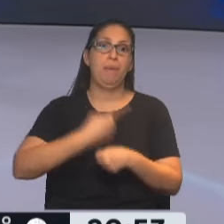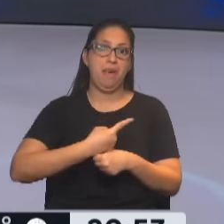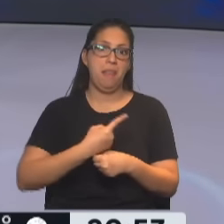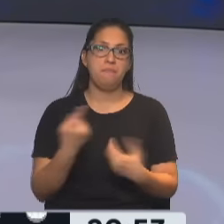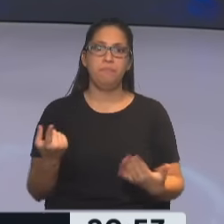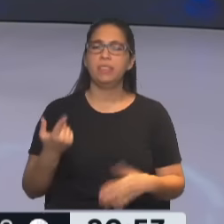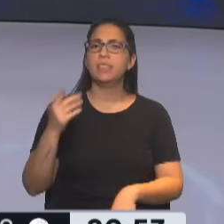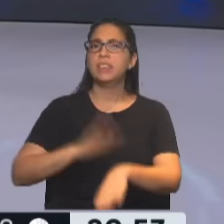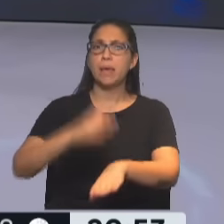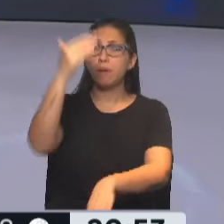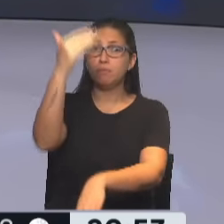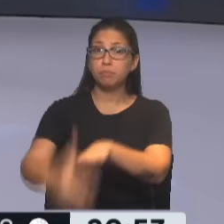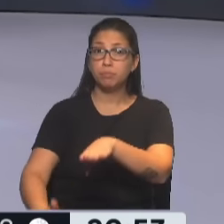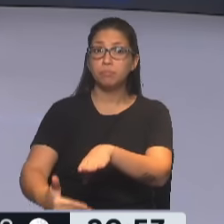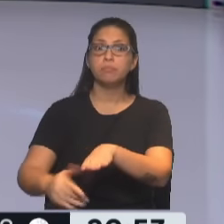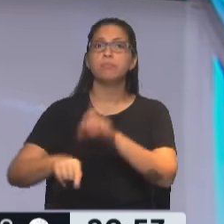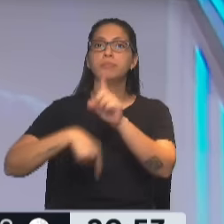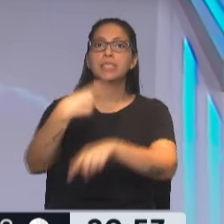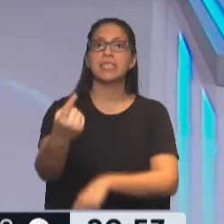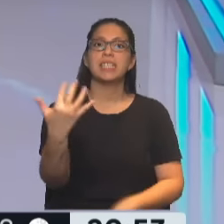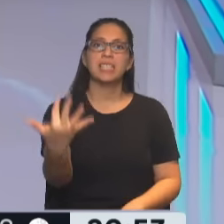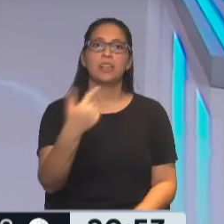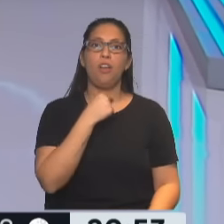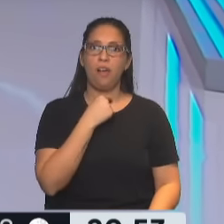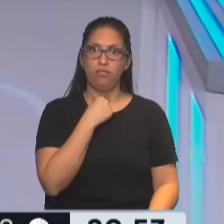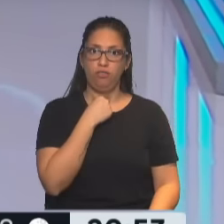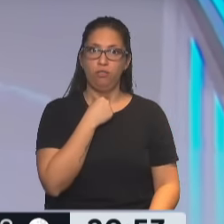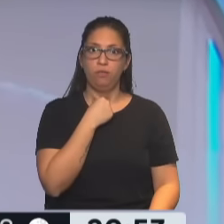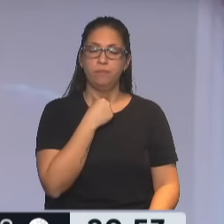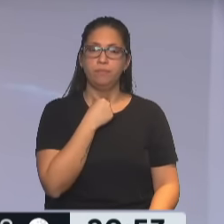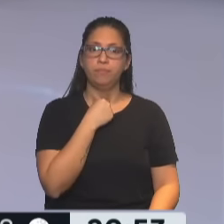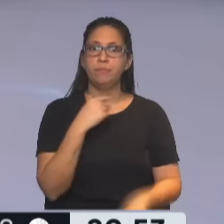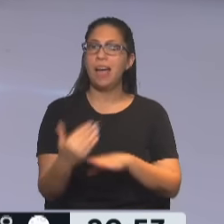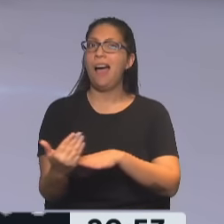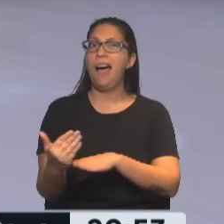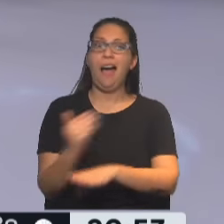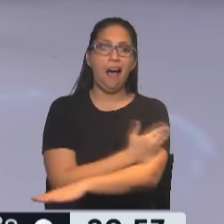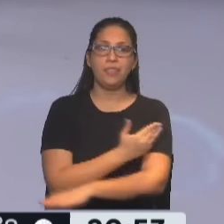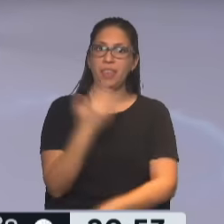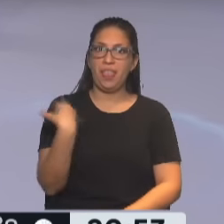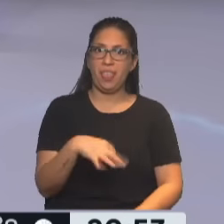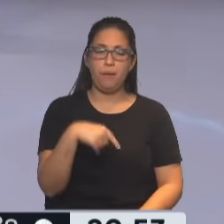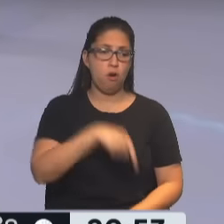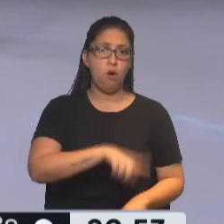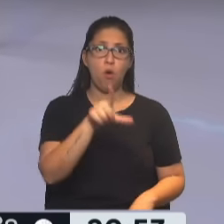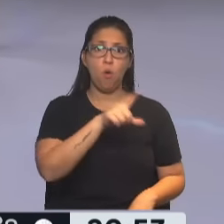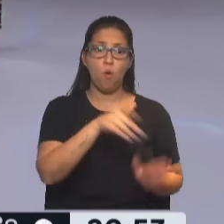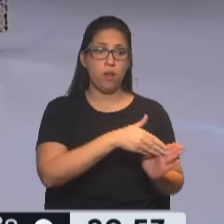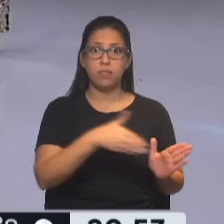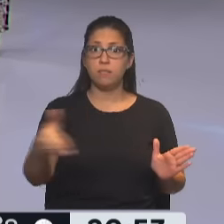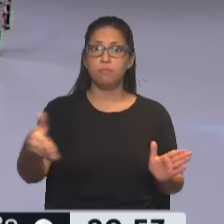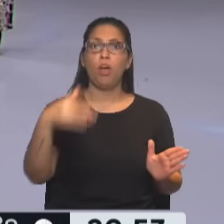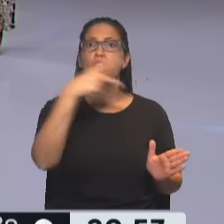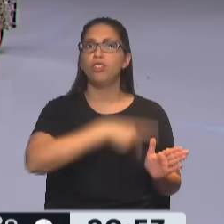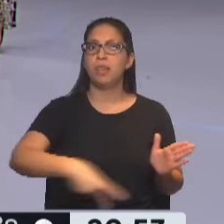tiempo máximo es hasta el próximo 5 de agosto, es decir, tenés a partir de este lunes 2 semanas